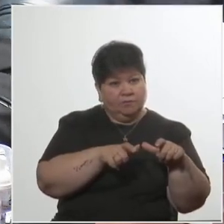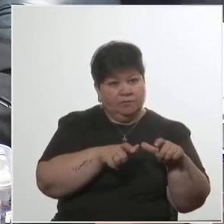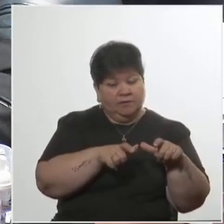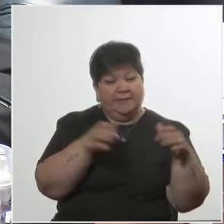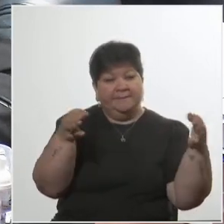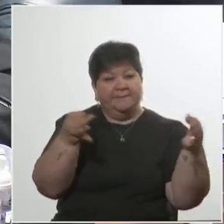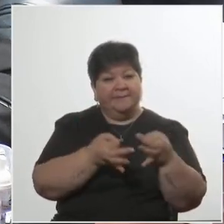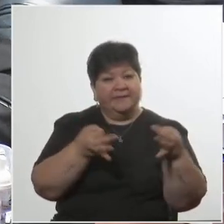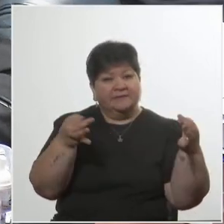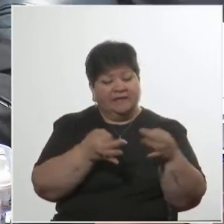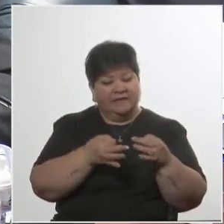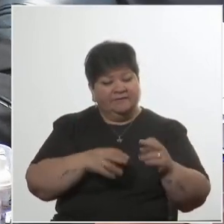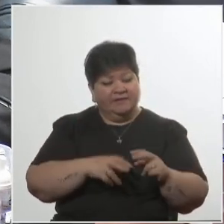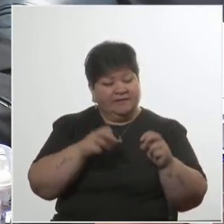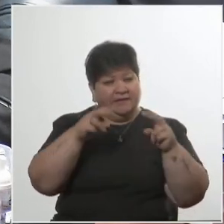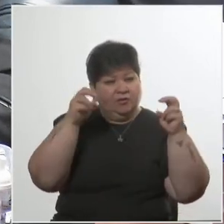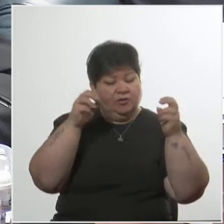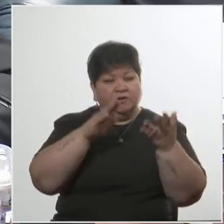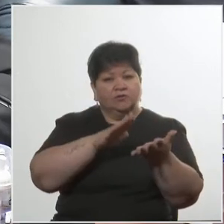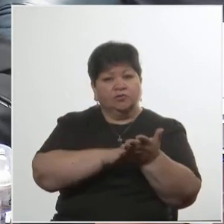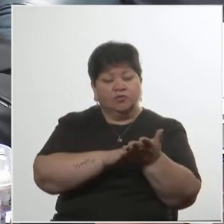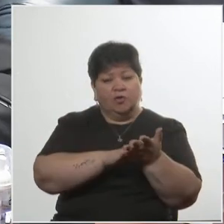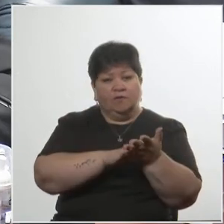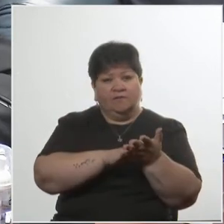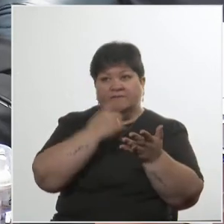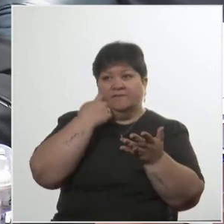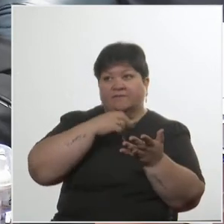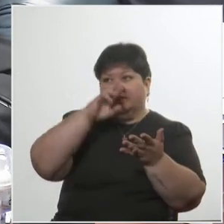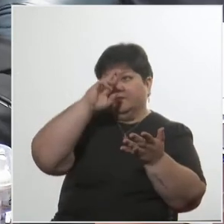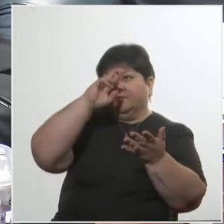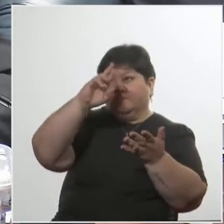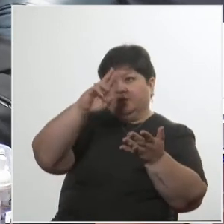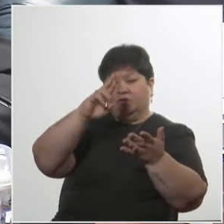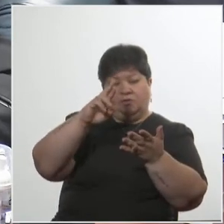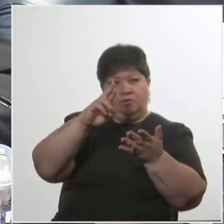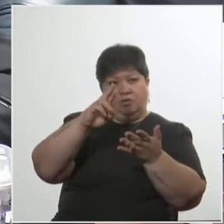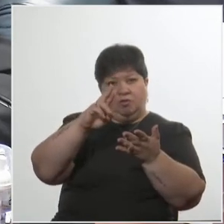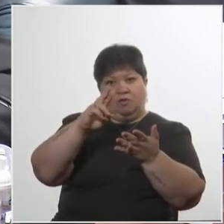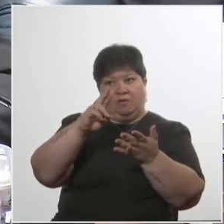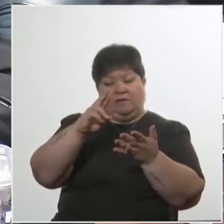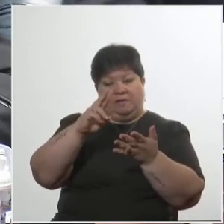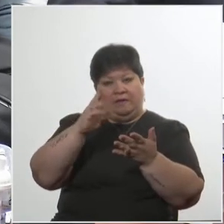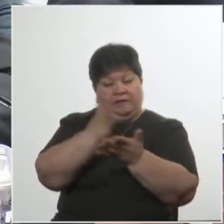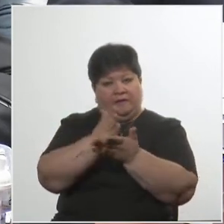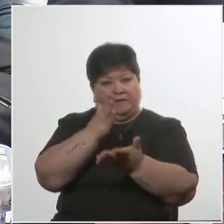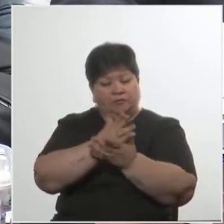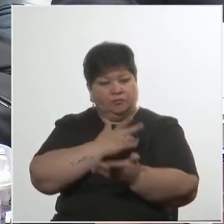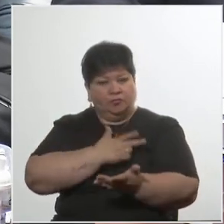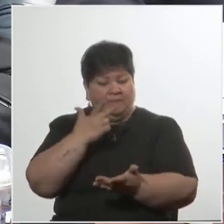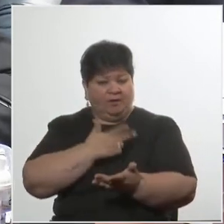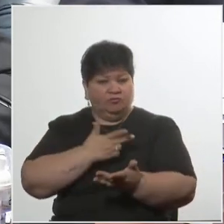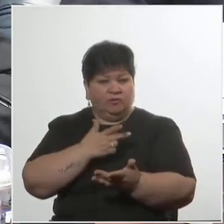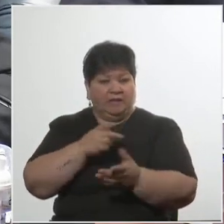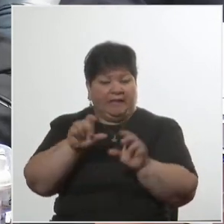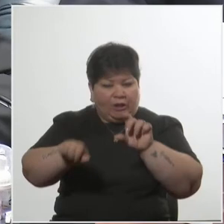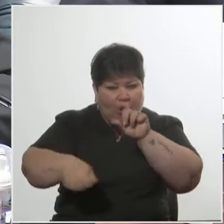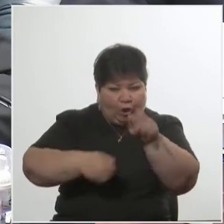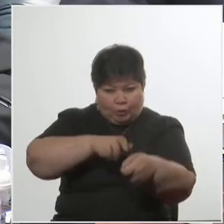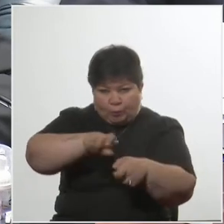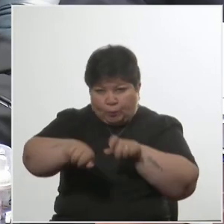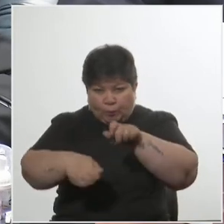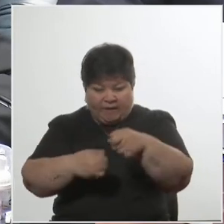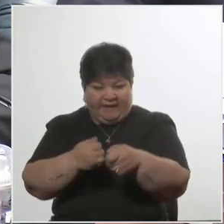comisión especial investigadora sobre violaciones de los derechos humanos y comisión de actos de tortura ha detenidos de